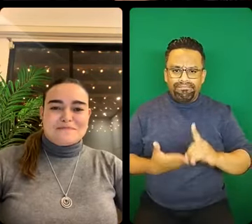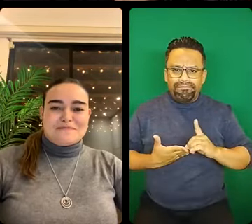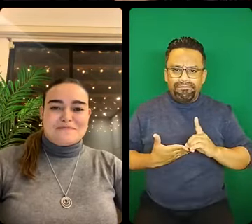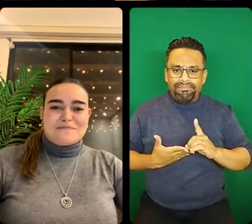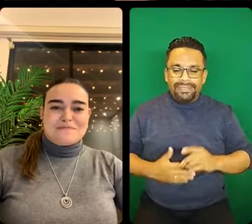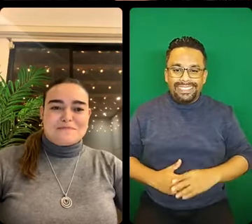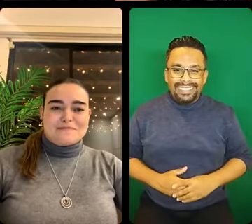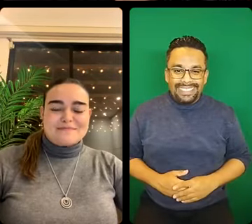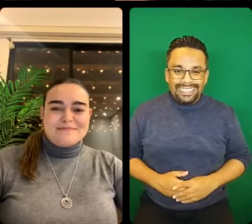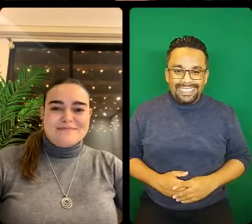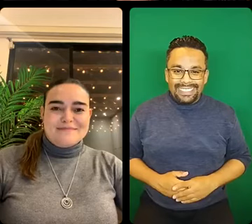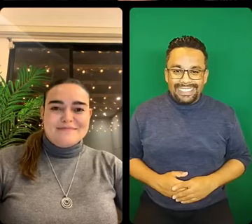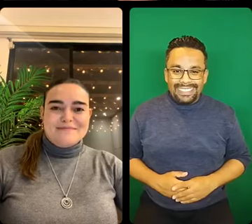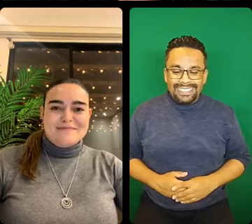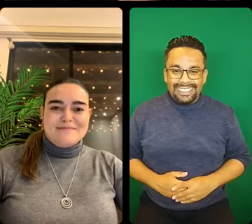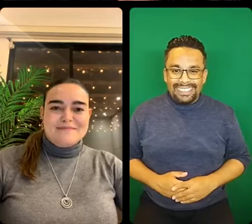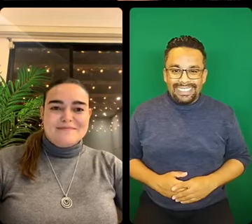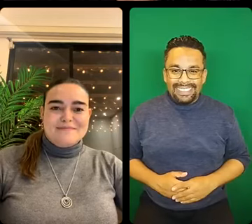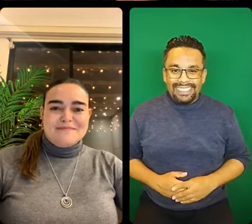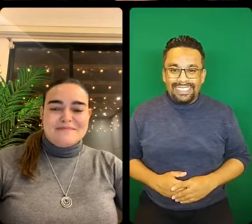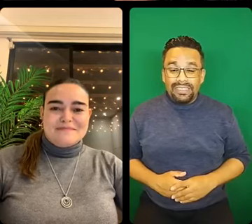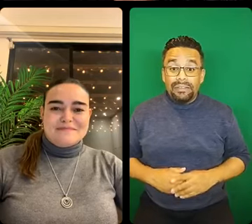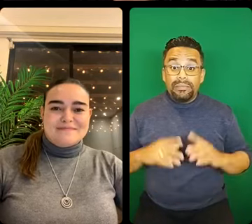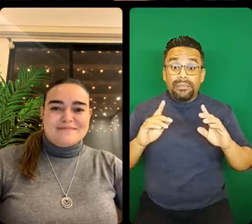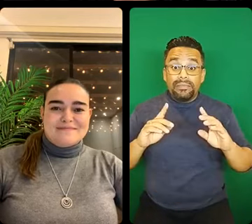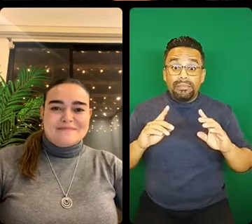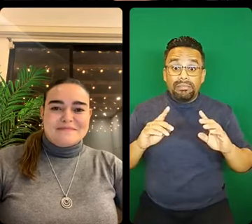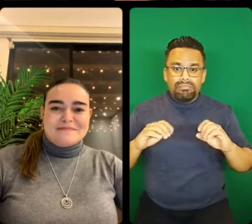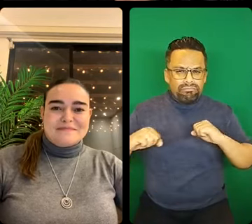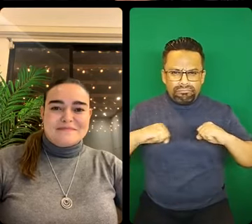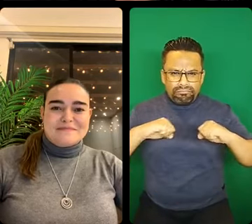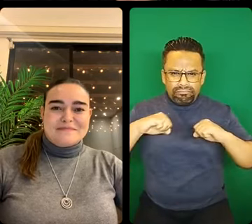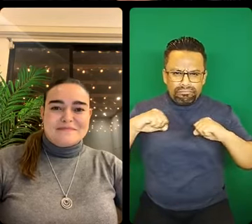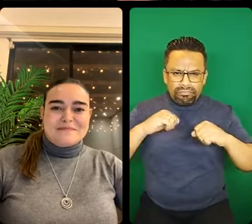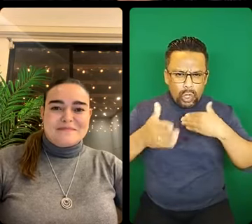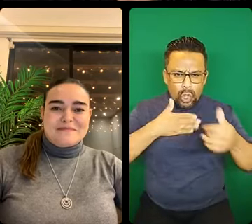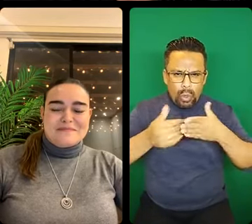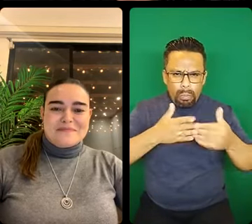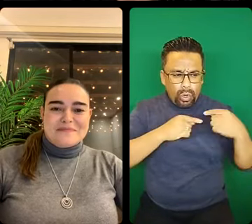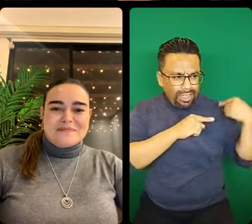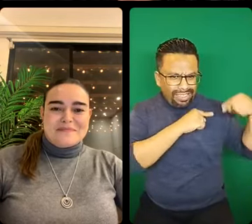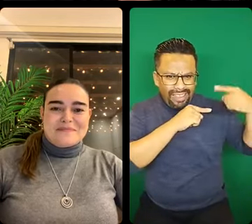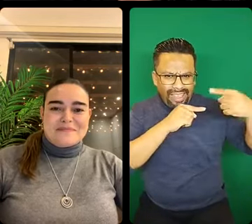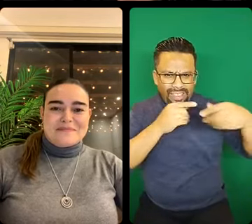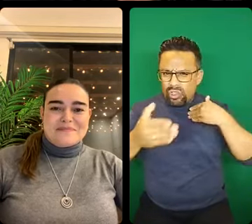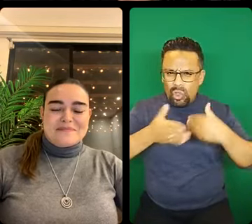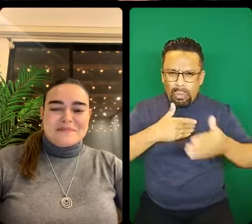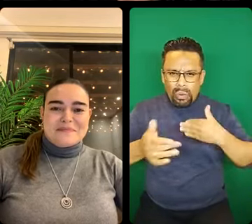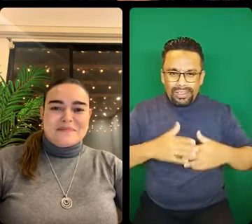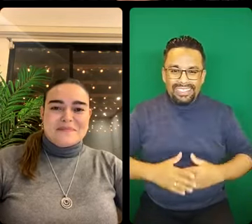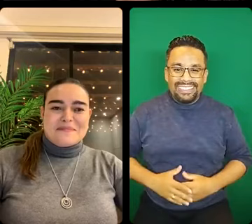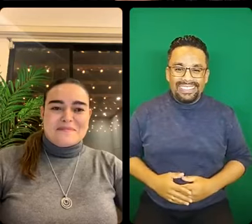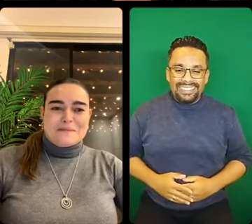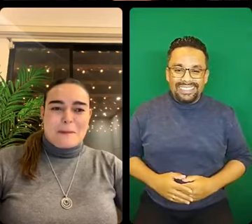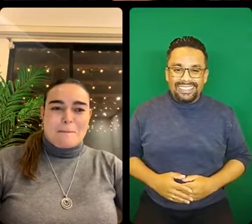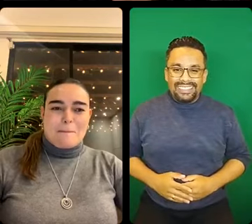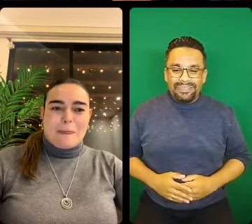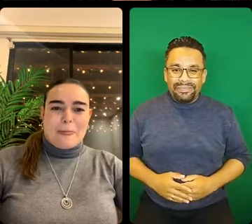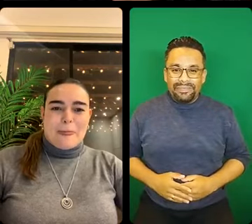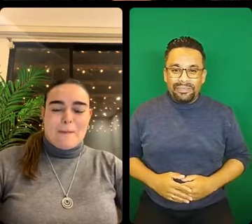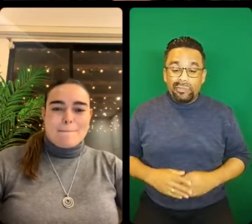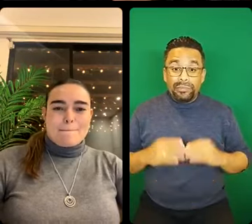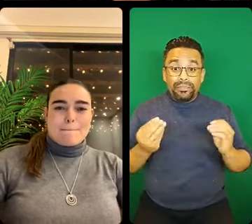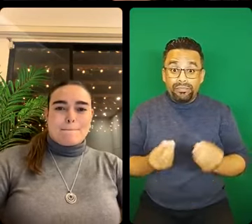Caterín Lancheros Mantilla, Desafiando Tradiciones, Flor de María Jiménez Quintero, Después de la